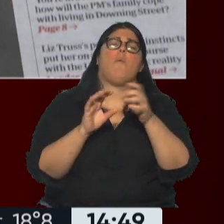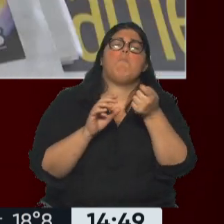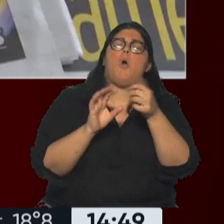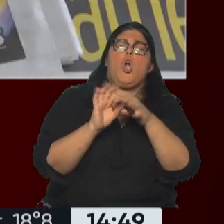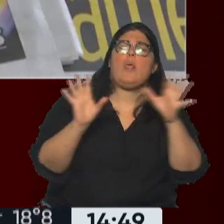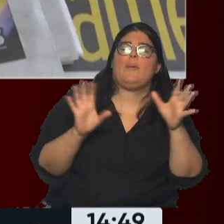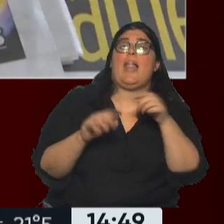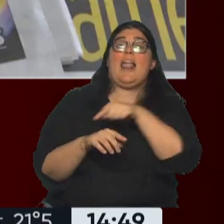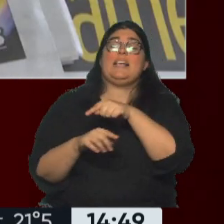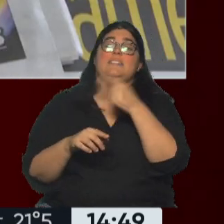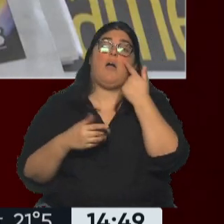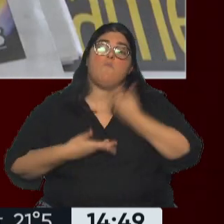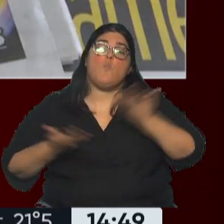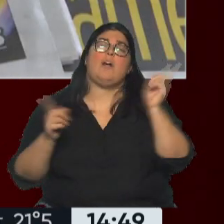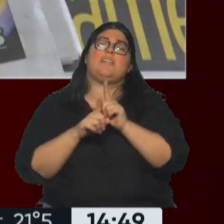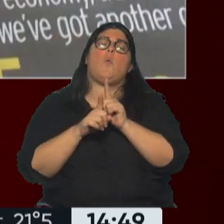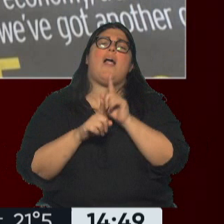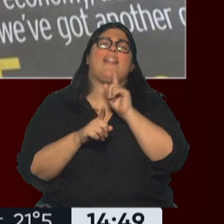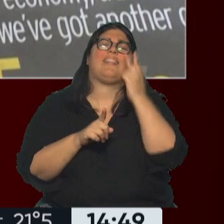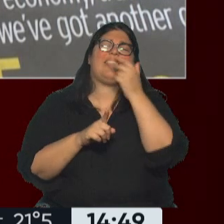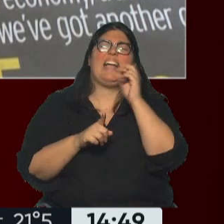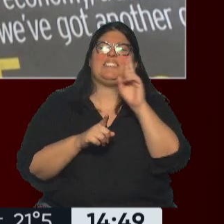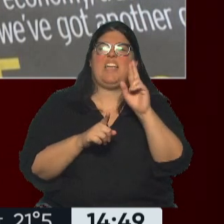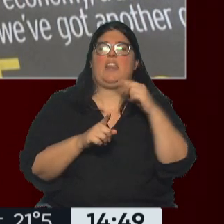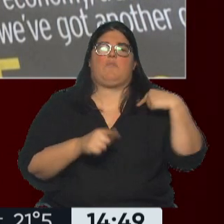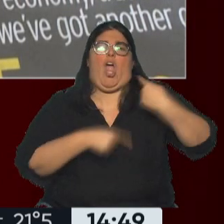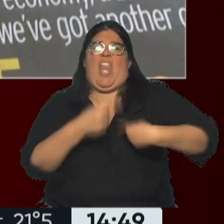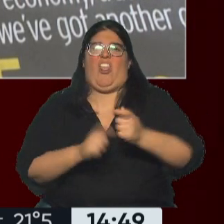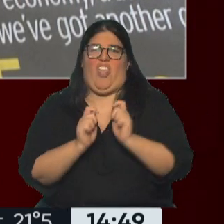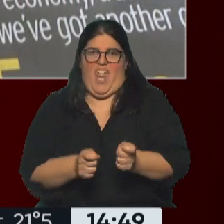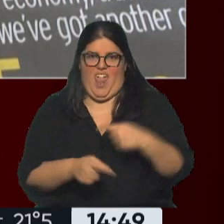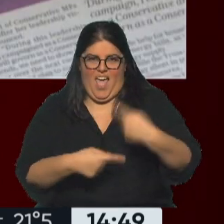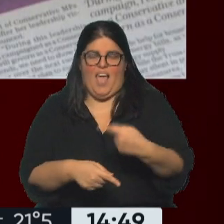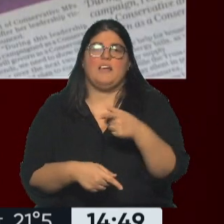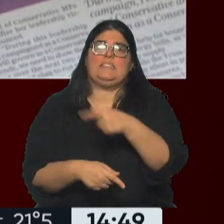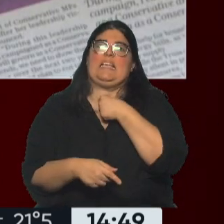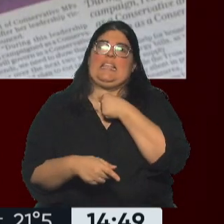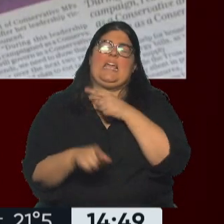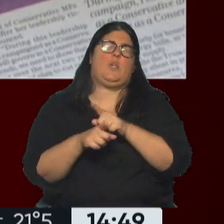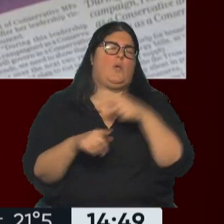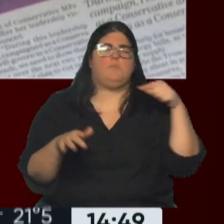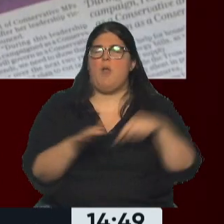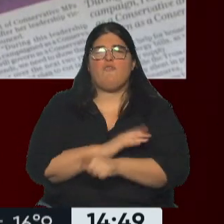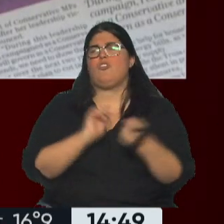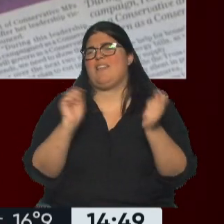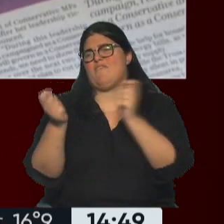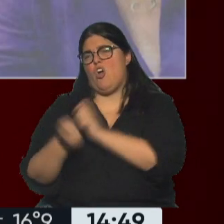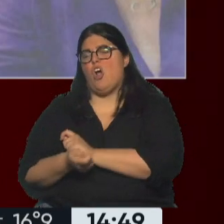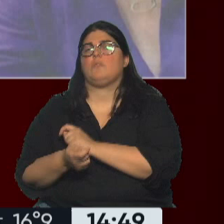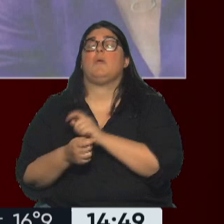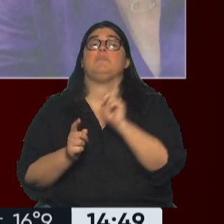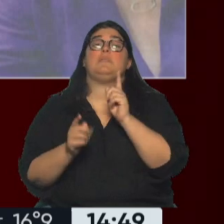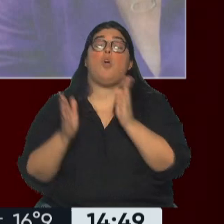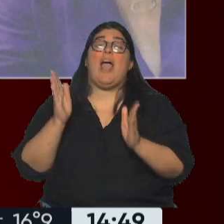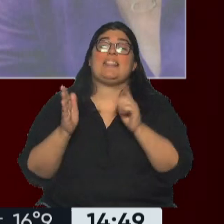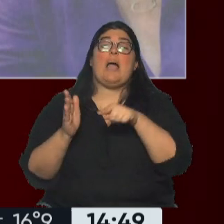como la heredera del thatcherismo en cierta medida, como aquella persona que quiere ir a fondo con una serie de reformas que incluso durante la etapa de